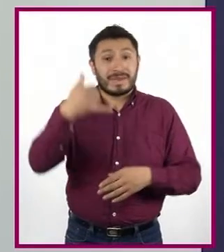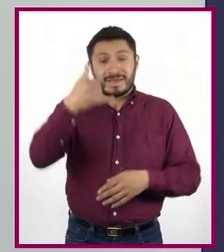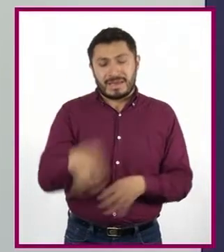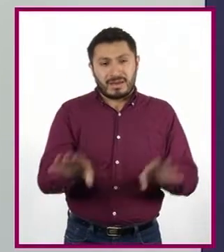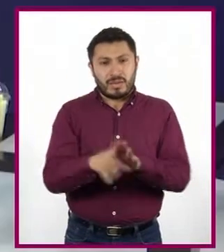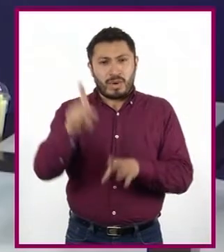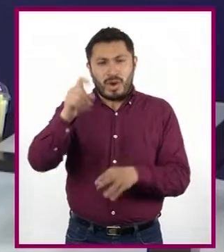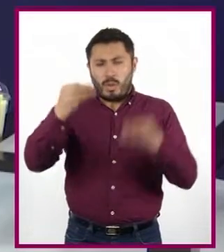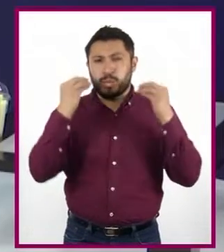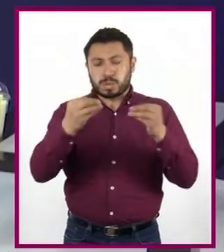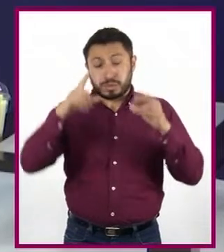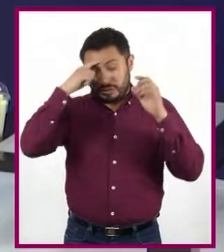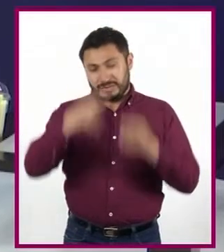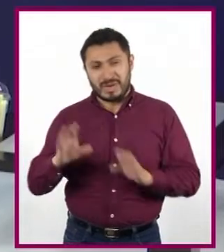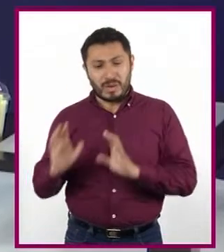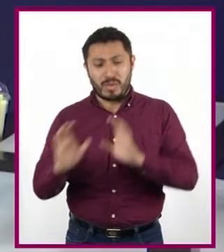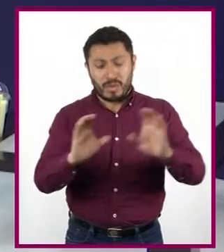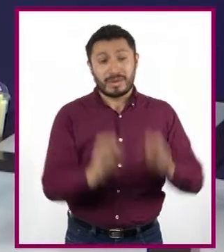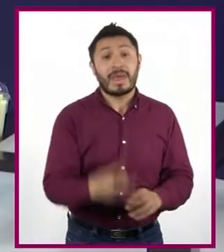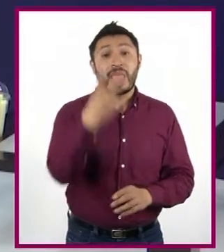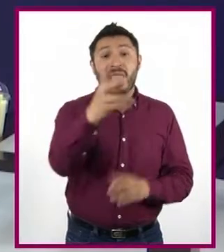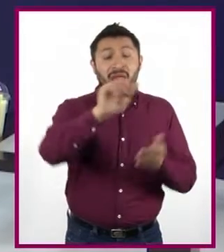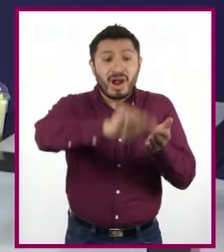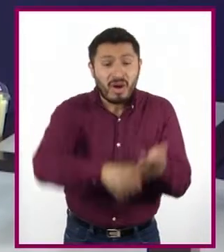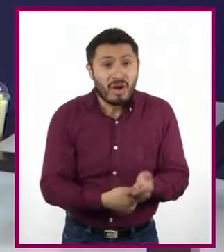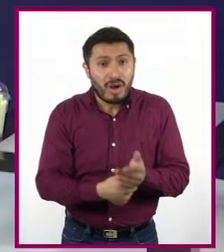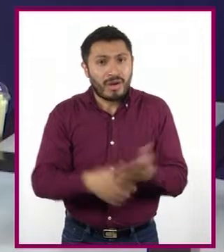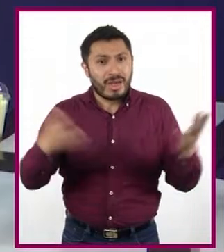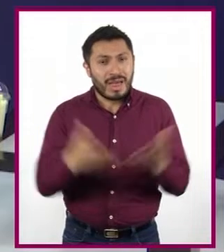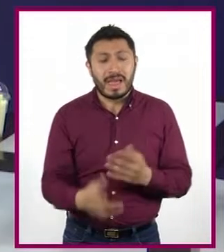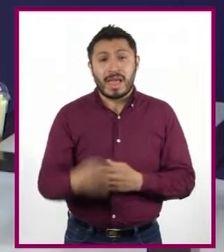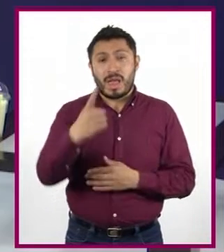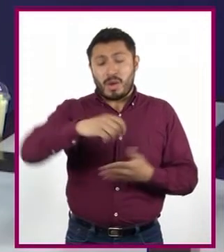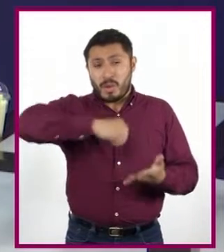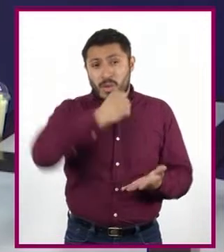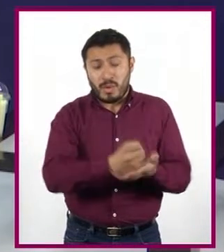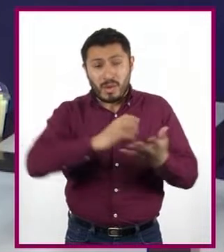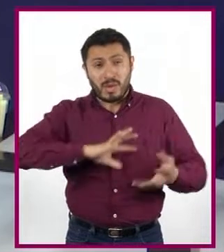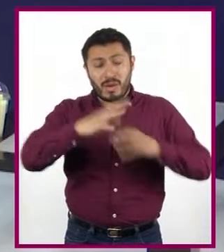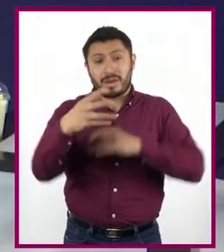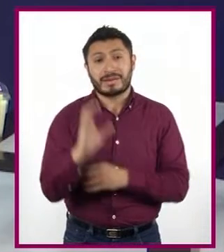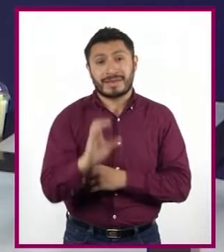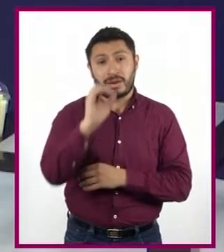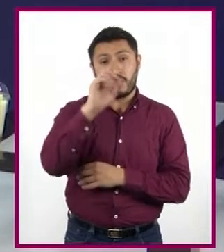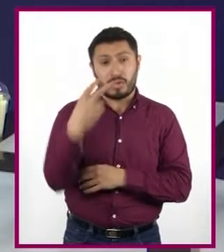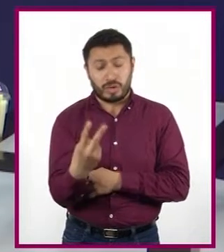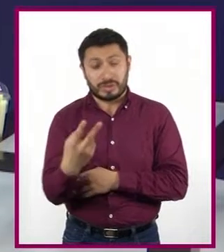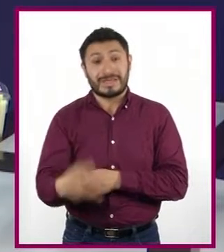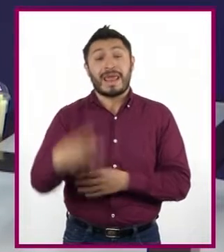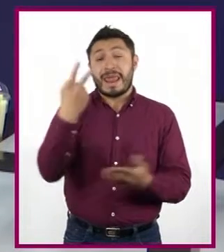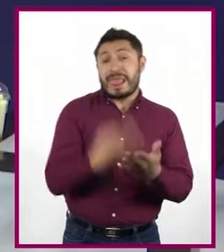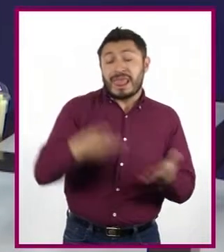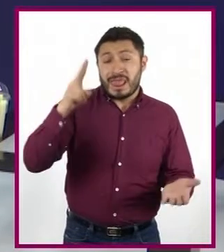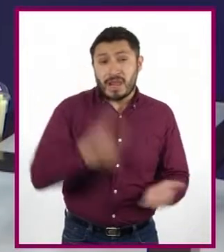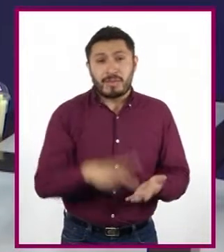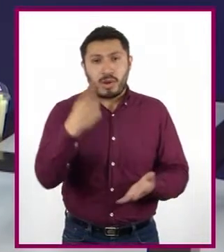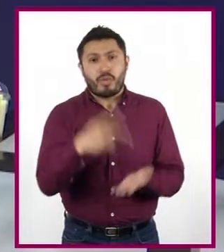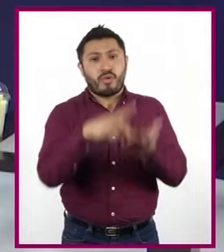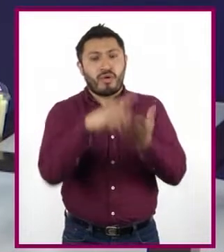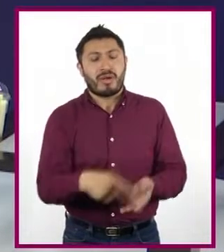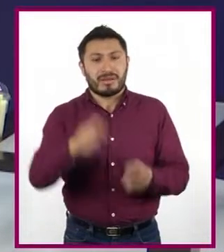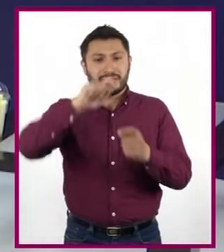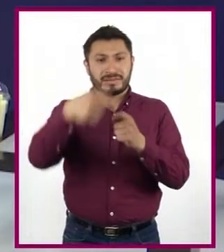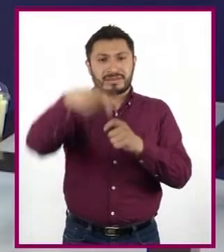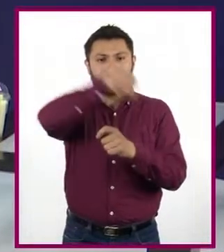su mantenimiento. 2 aguacates generan una huella de emisiones de CO2 el doble que la de 1 kilo de